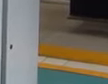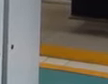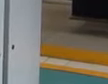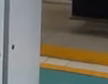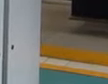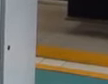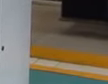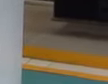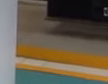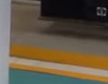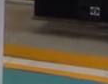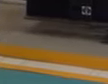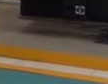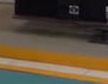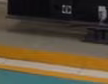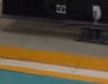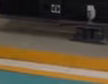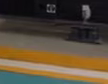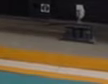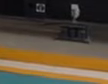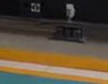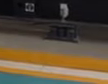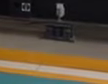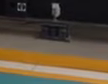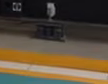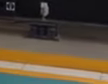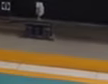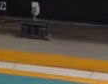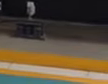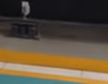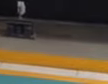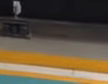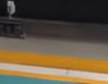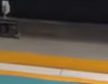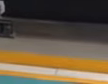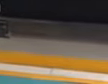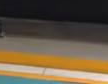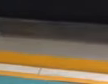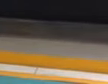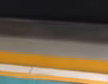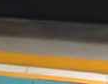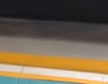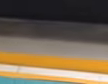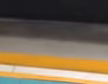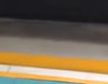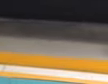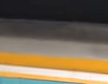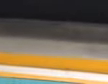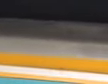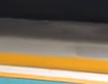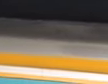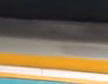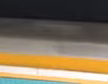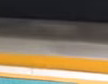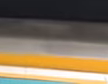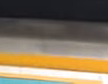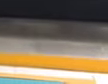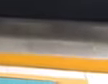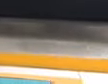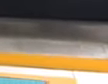Cu- potabilizadora. Sí, Ahorita Ten- estamos terminando 5 del año pasado y ahorita otras 5 van a ser